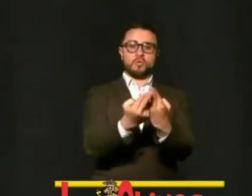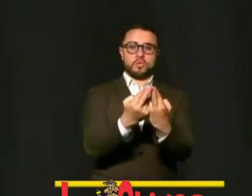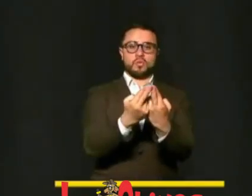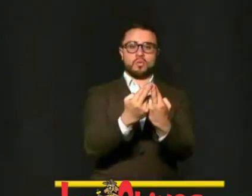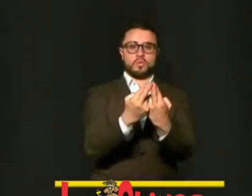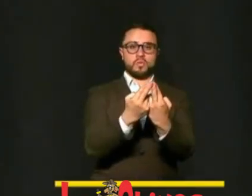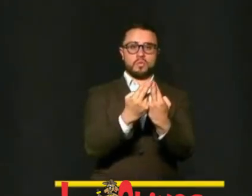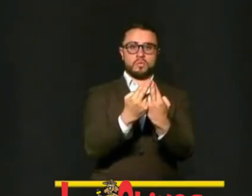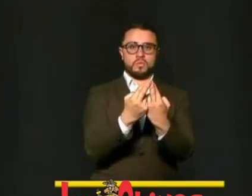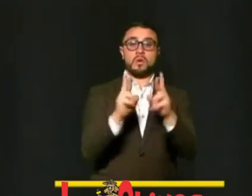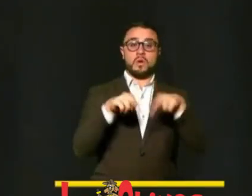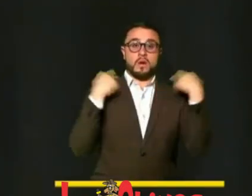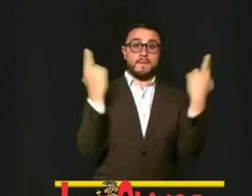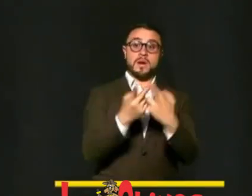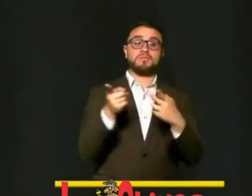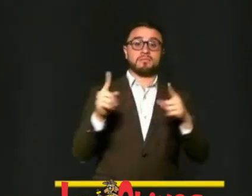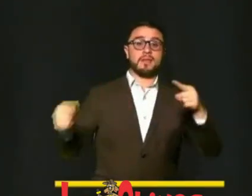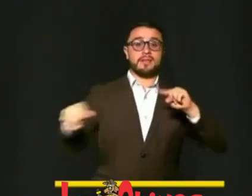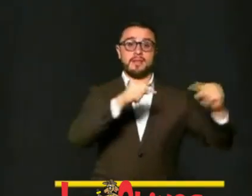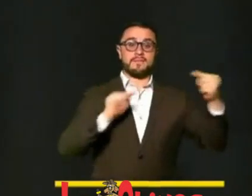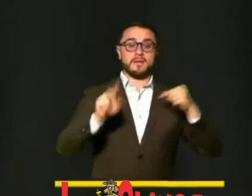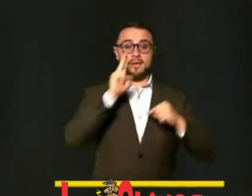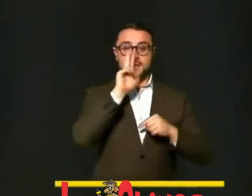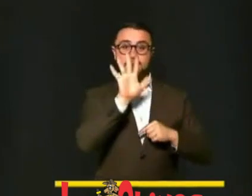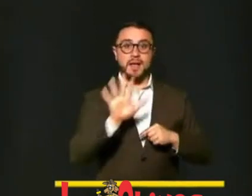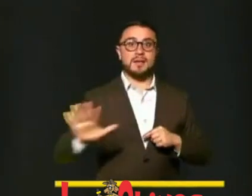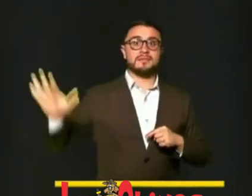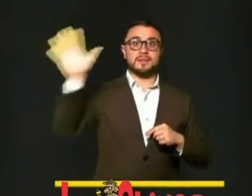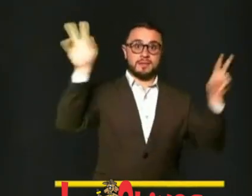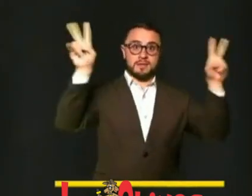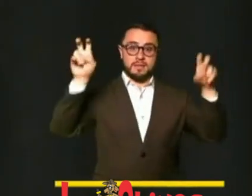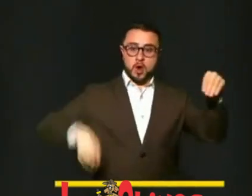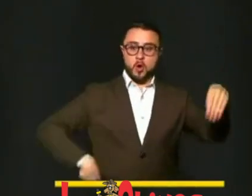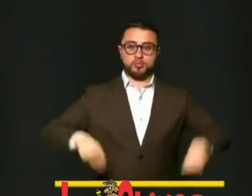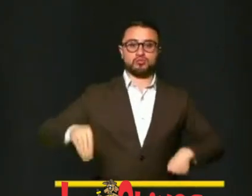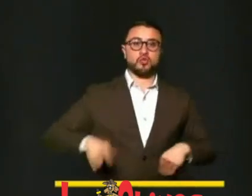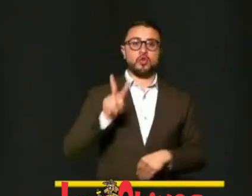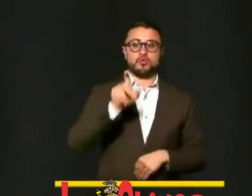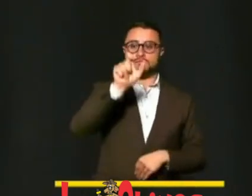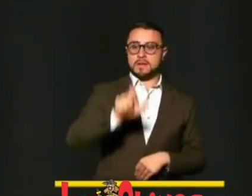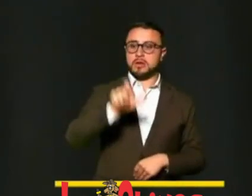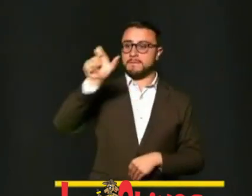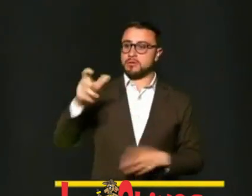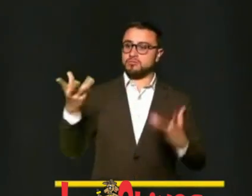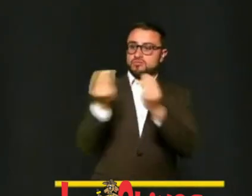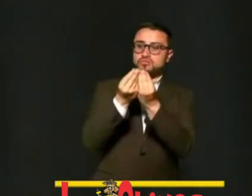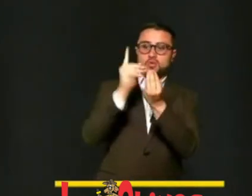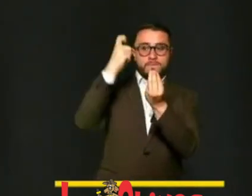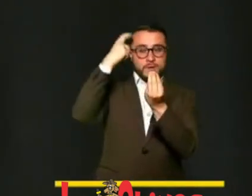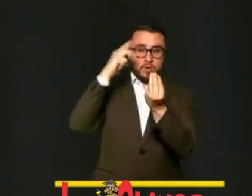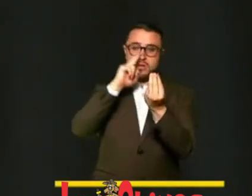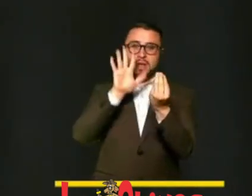hay un debate Nacional sobre actos de corrupción de dos funcionarios públicos del gobierno